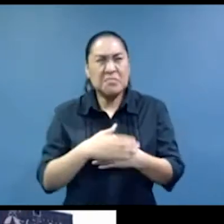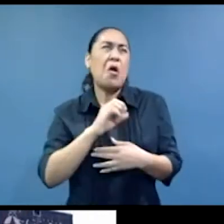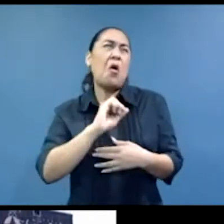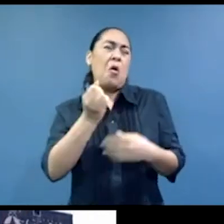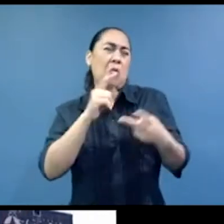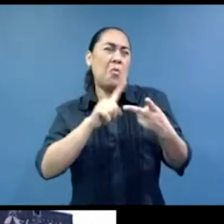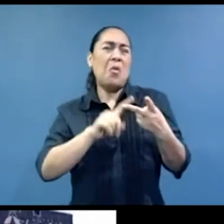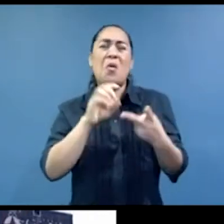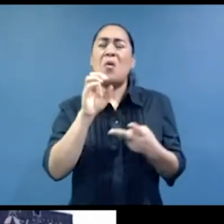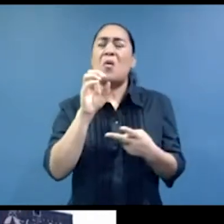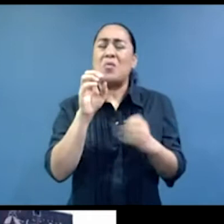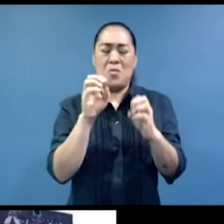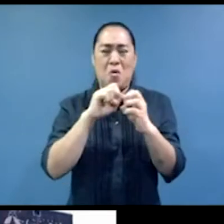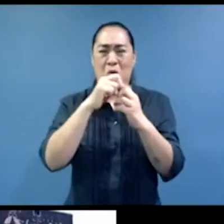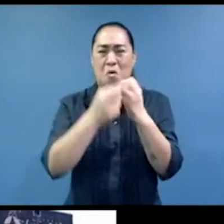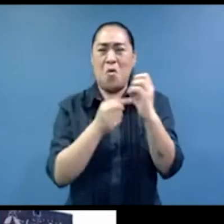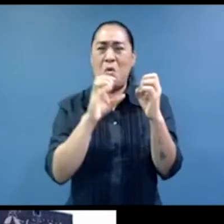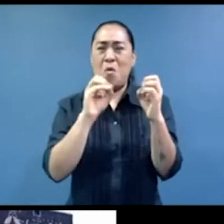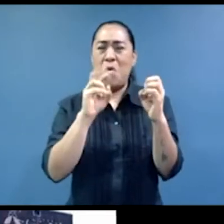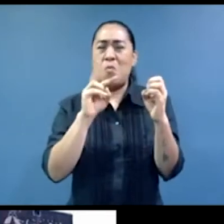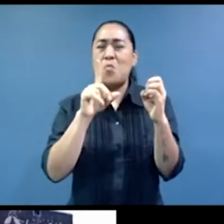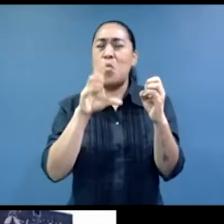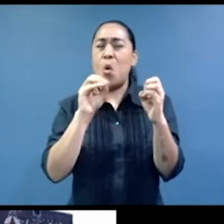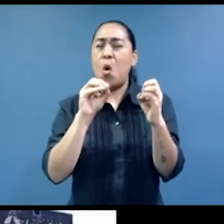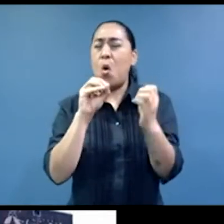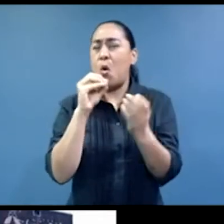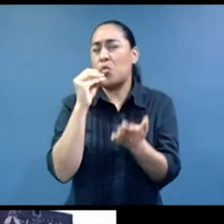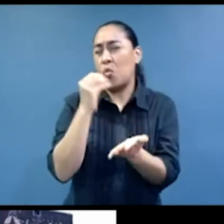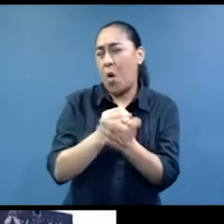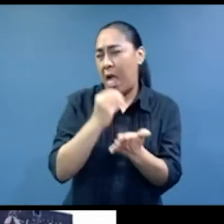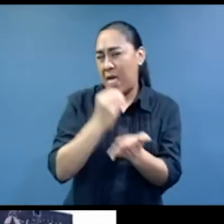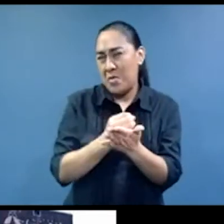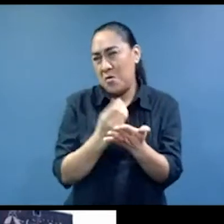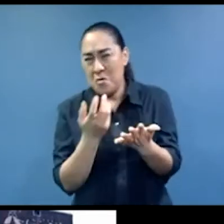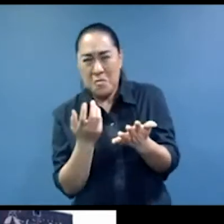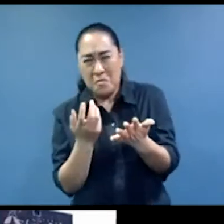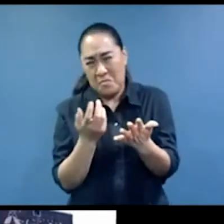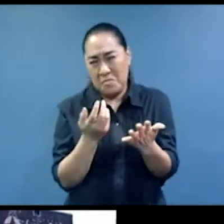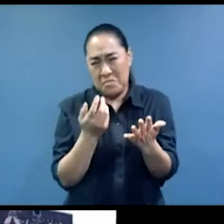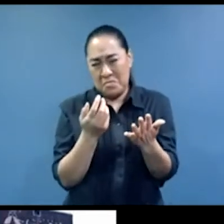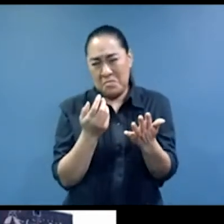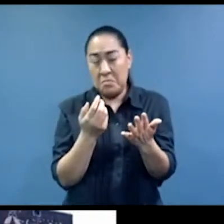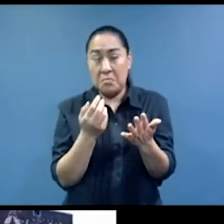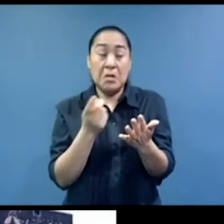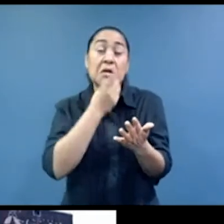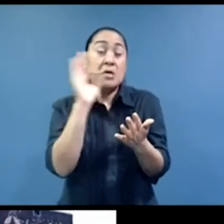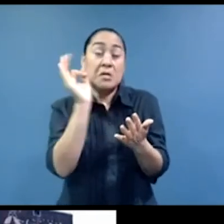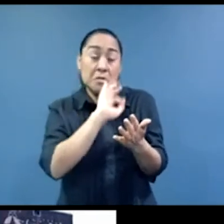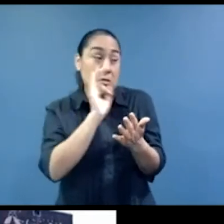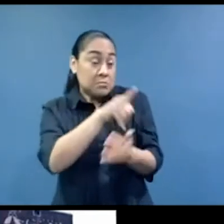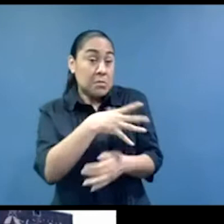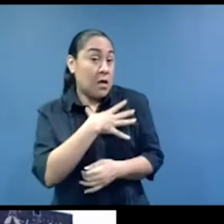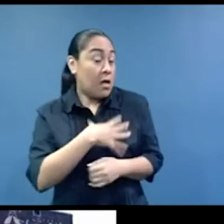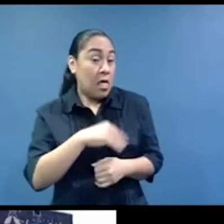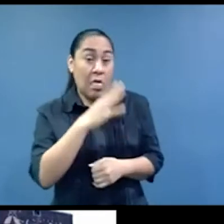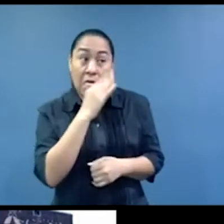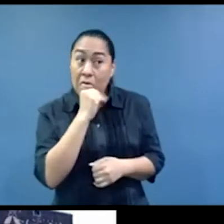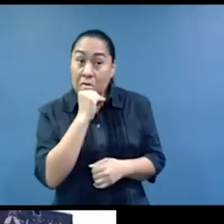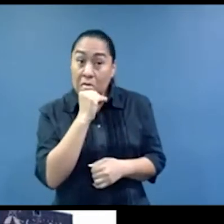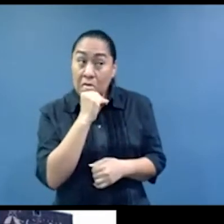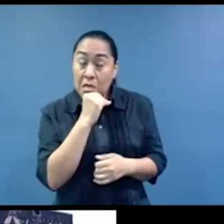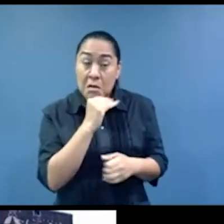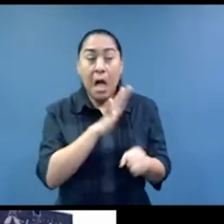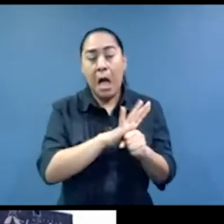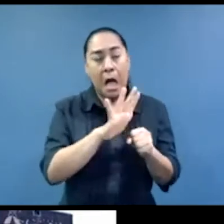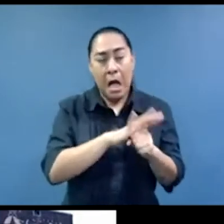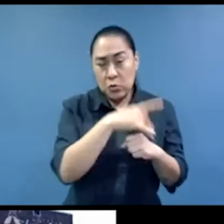el óvulo, entonces es que si ese óvulo, si no te pudiste embarazar con los tuyos, te van a dar un